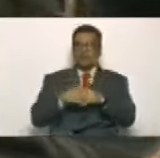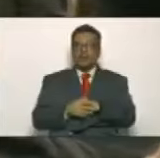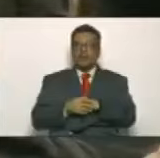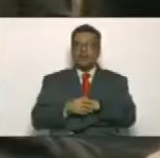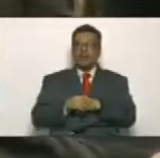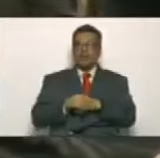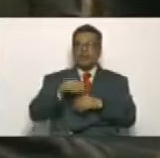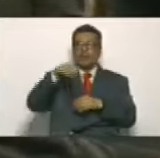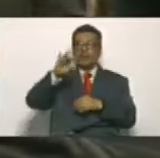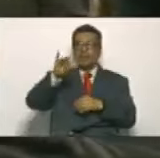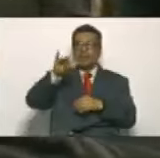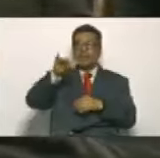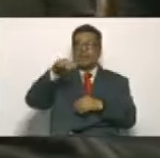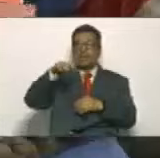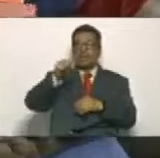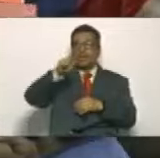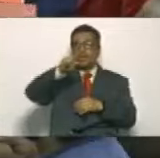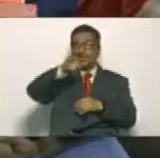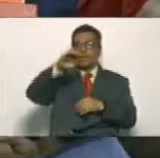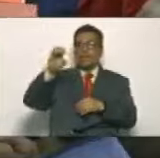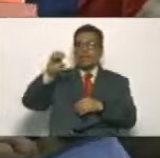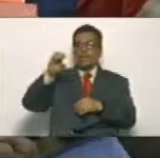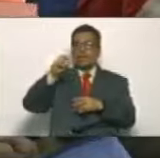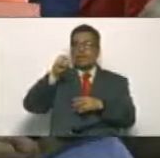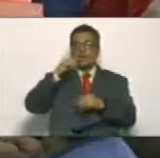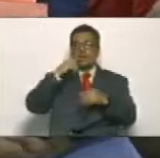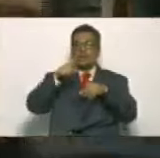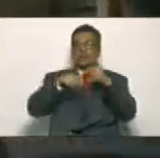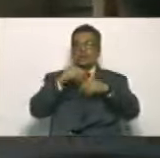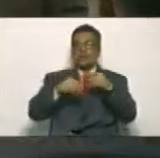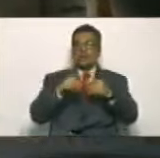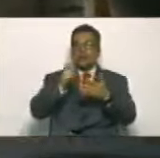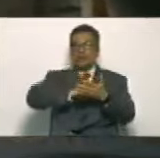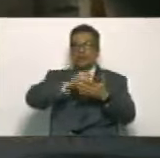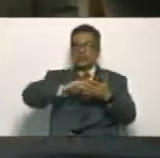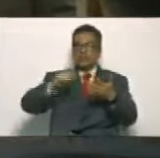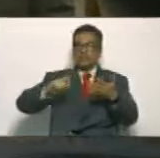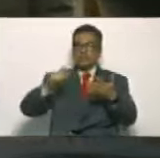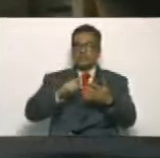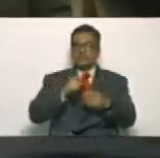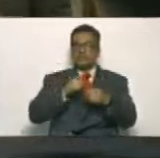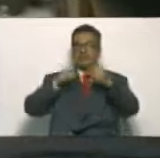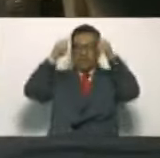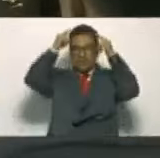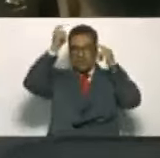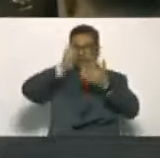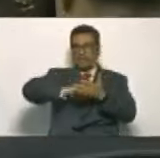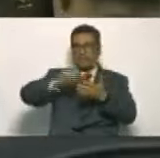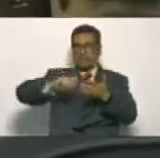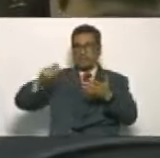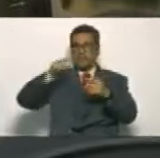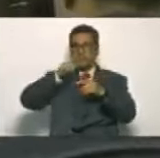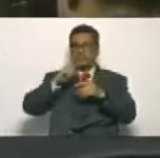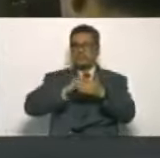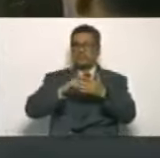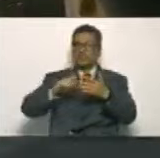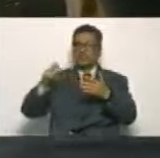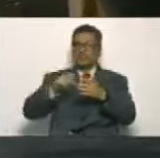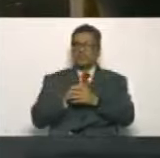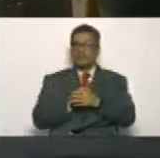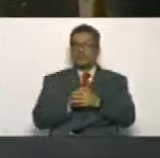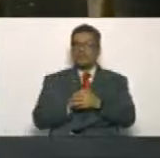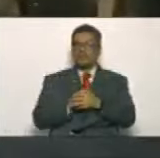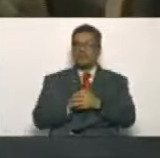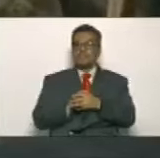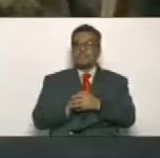desde Yares. No se los voy a leer todo. Aquí está la firma de Hugo Chávez, aquí está la firma